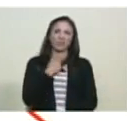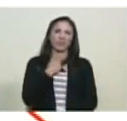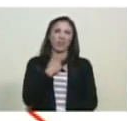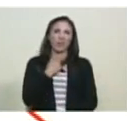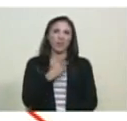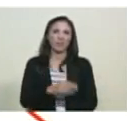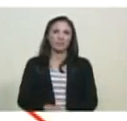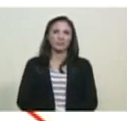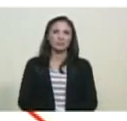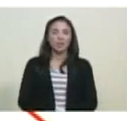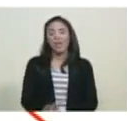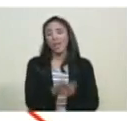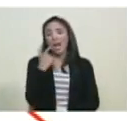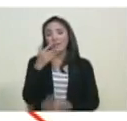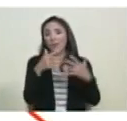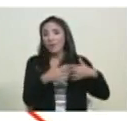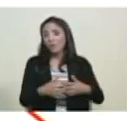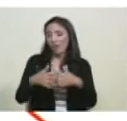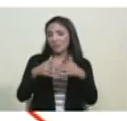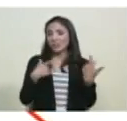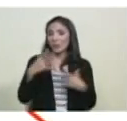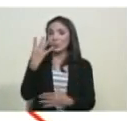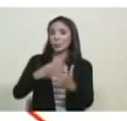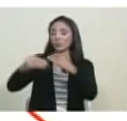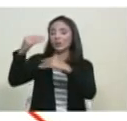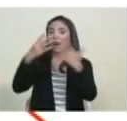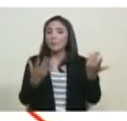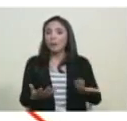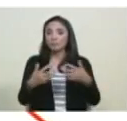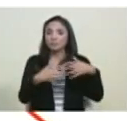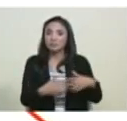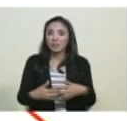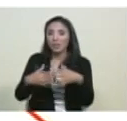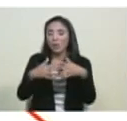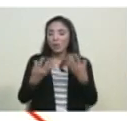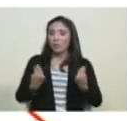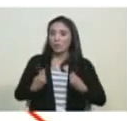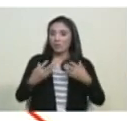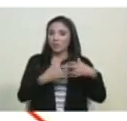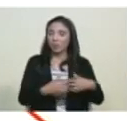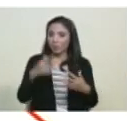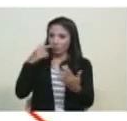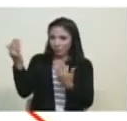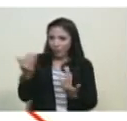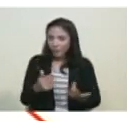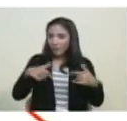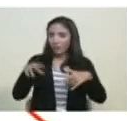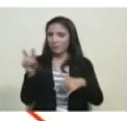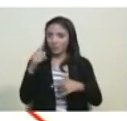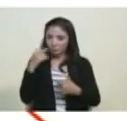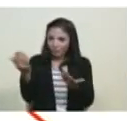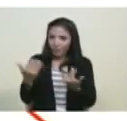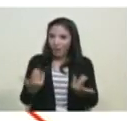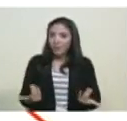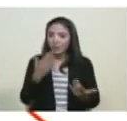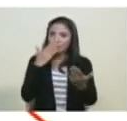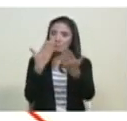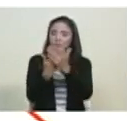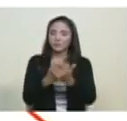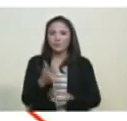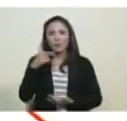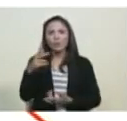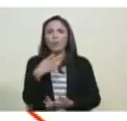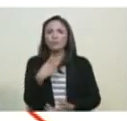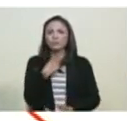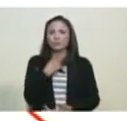cobarde. Es muy fácil irse para Estados Unidos. Vente para acá. Vente para acá a combatir. Cara a cara. Cobarde. Eres un